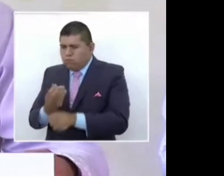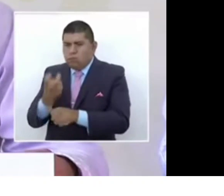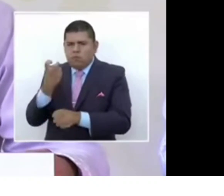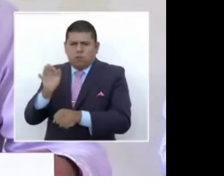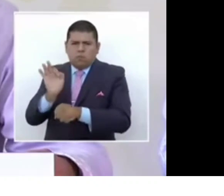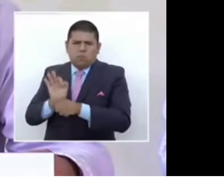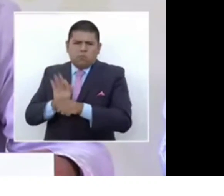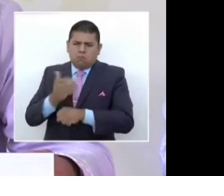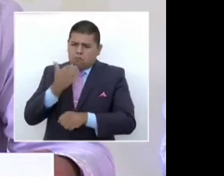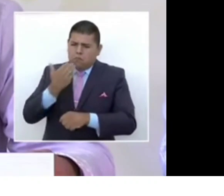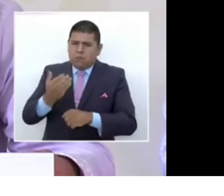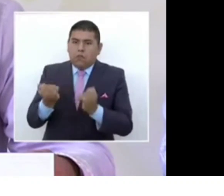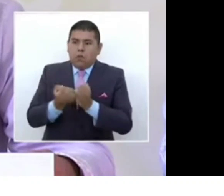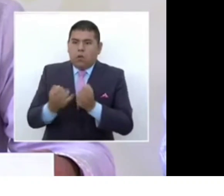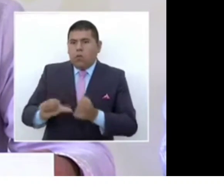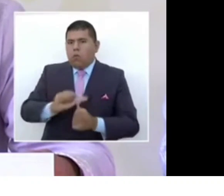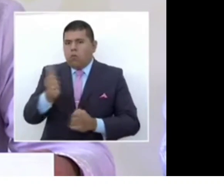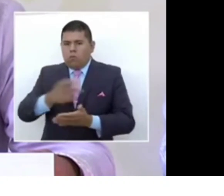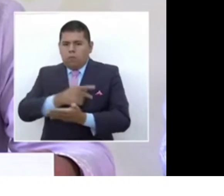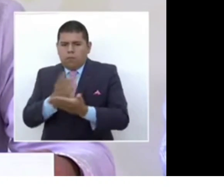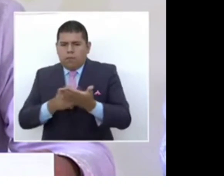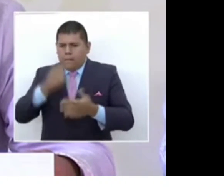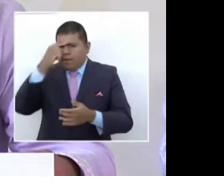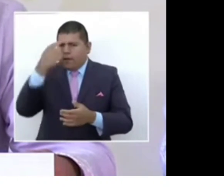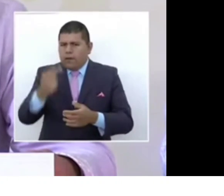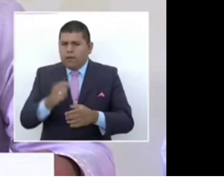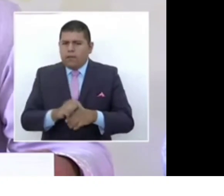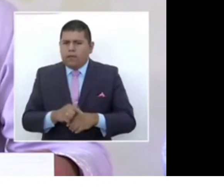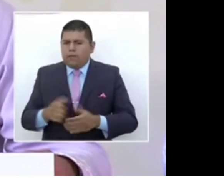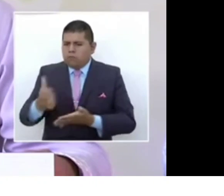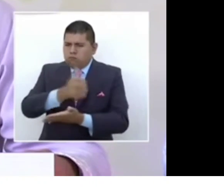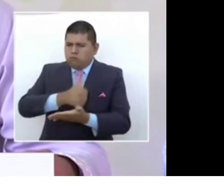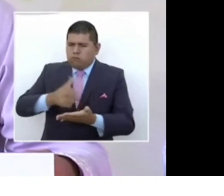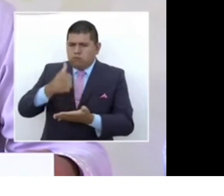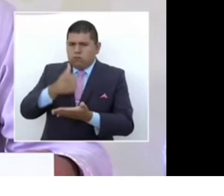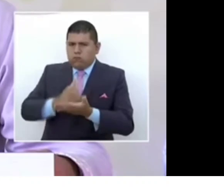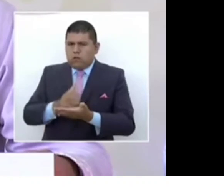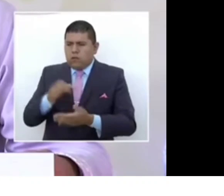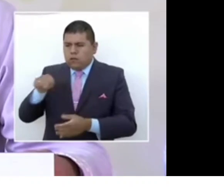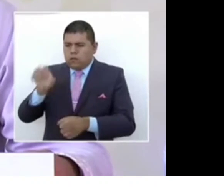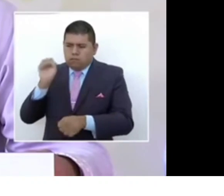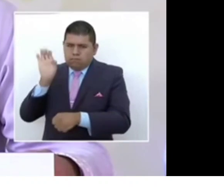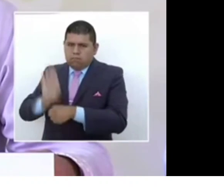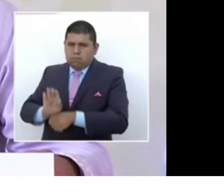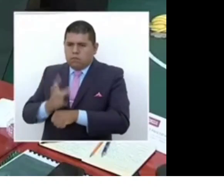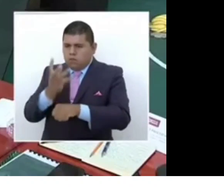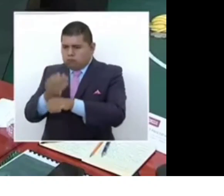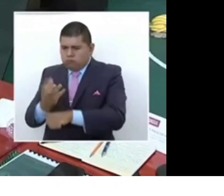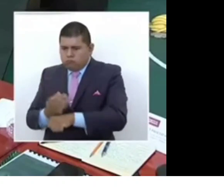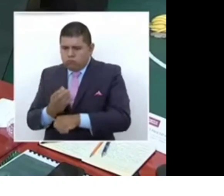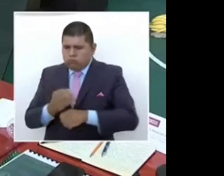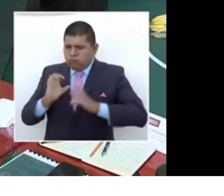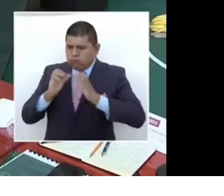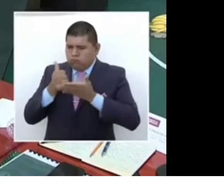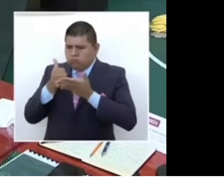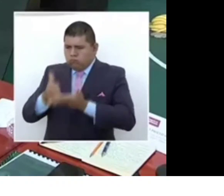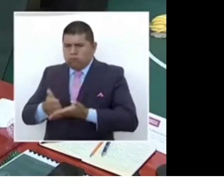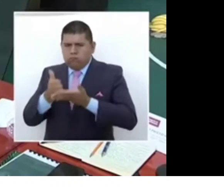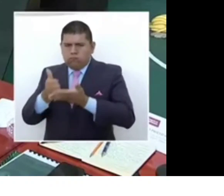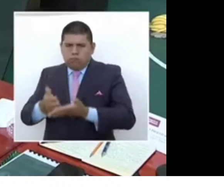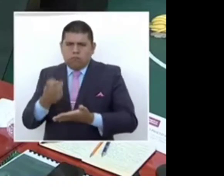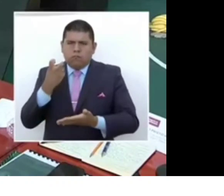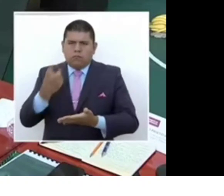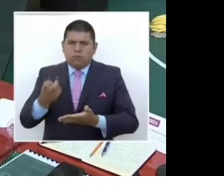hay un programa de mejoramiento urbano en San Blas que incluye